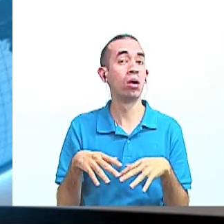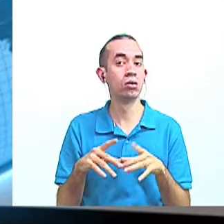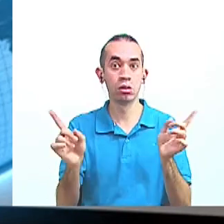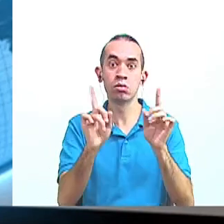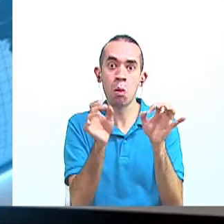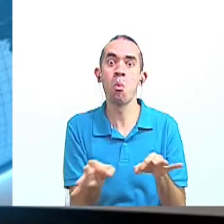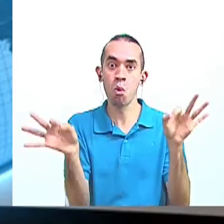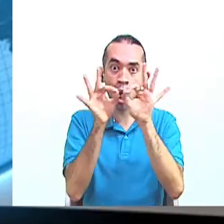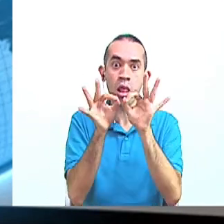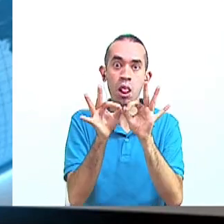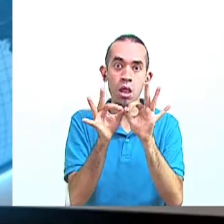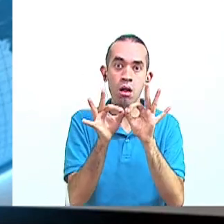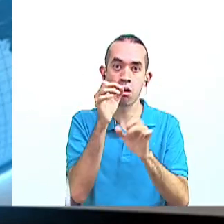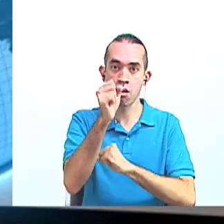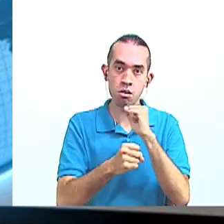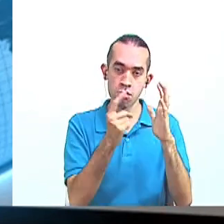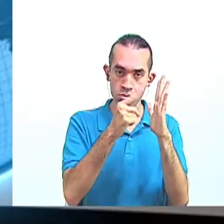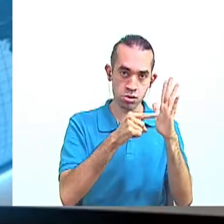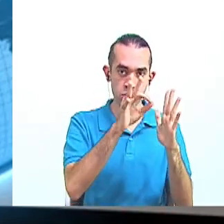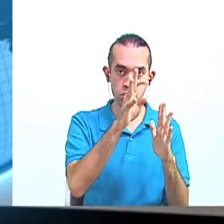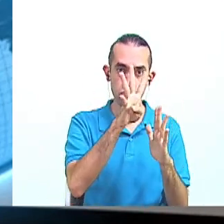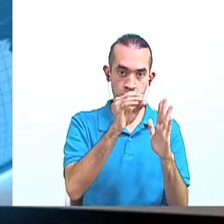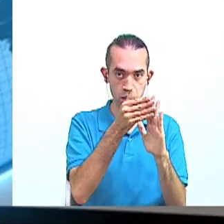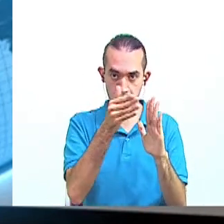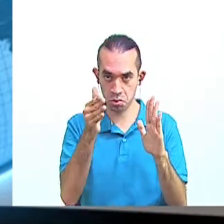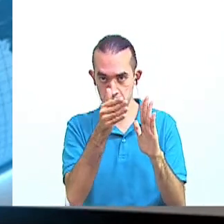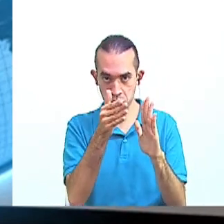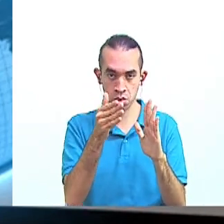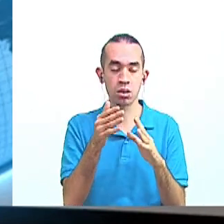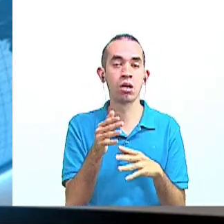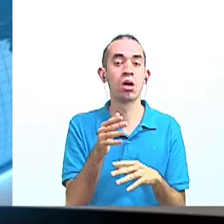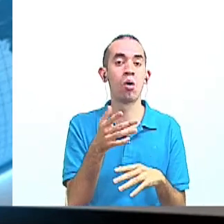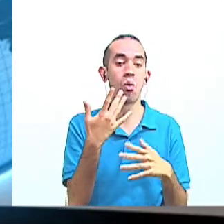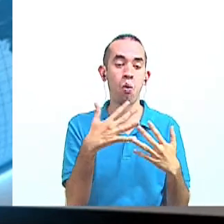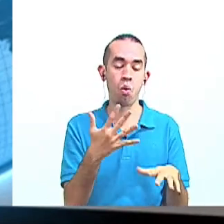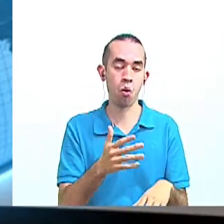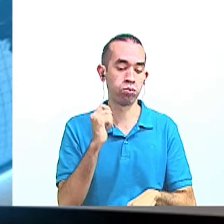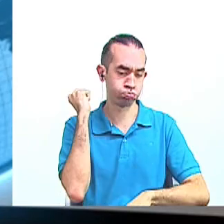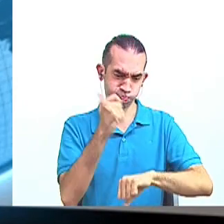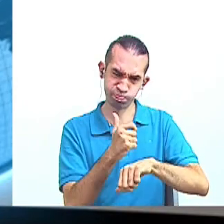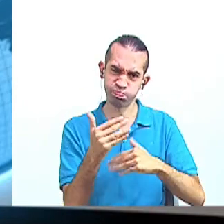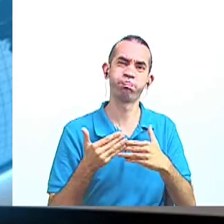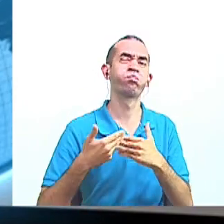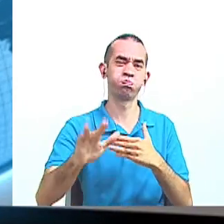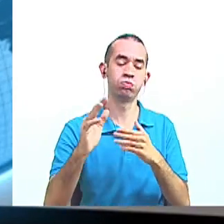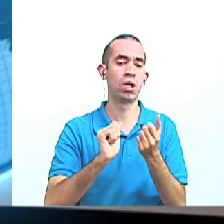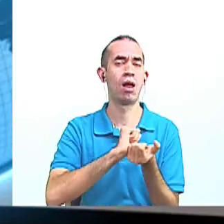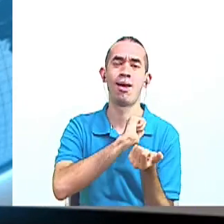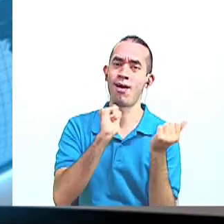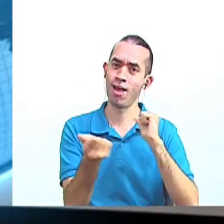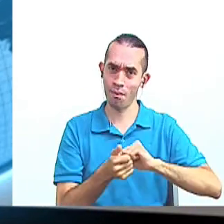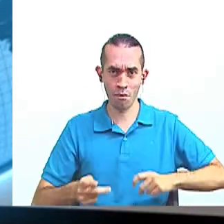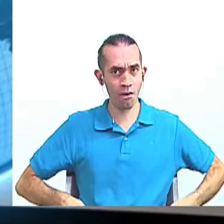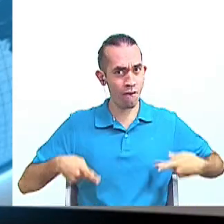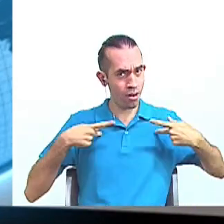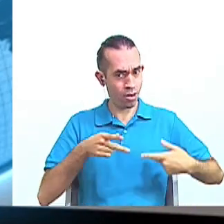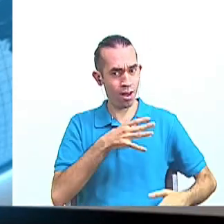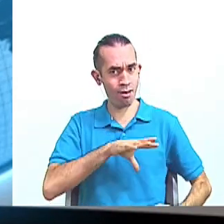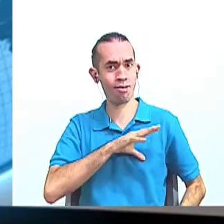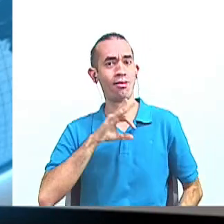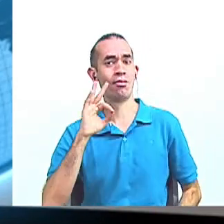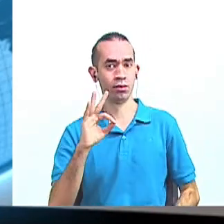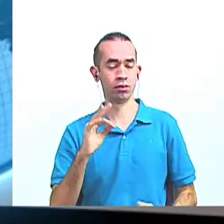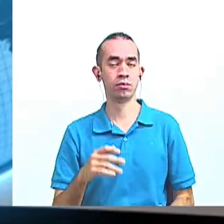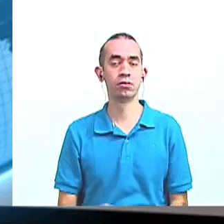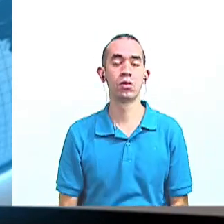Rica significan un antes y un después de las condiciones de vida en nuestro país. Y esto es algo